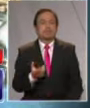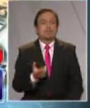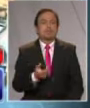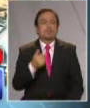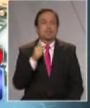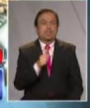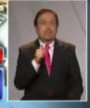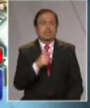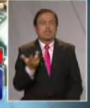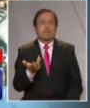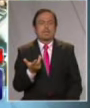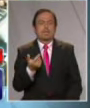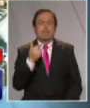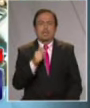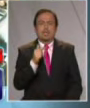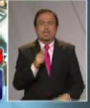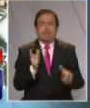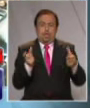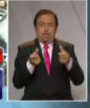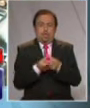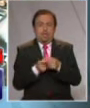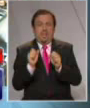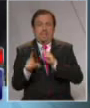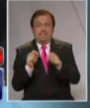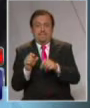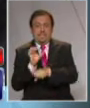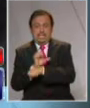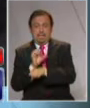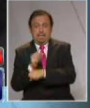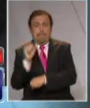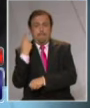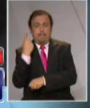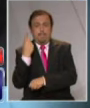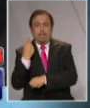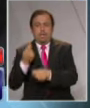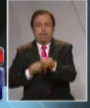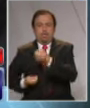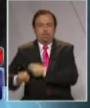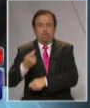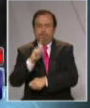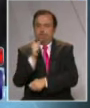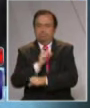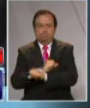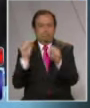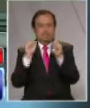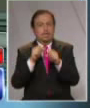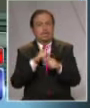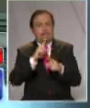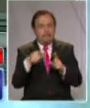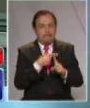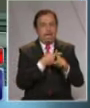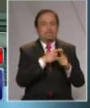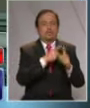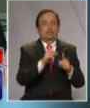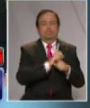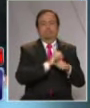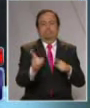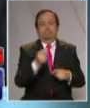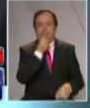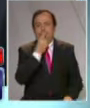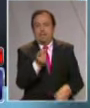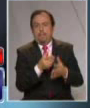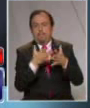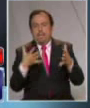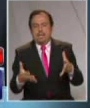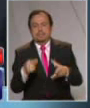con la querella del Consejo de Defensa del Estado, en primer lugar por negociación incompatible, a lo cual luego se sumó una querella, una ampliación